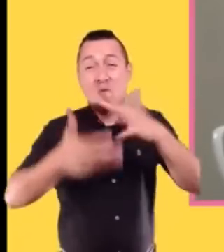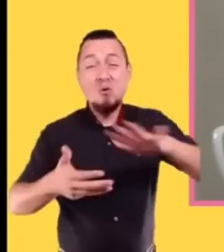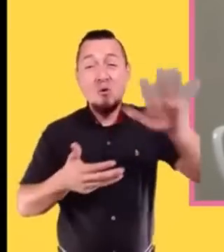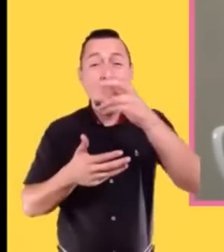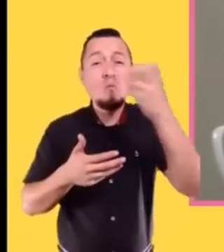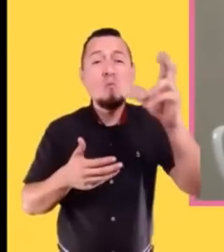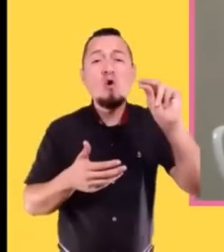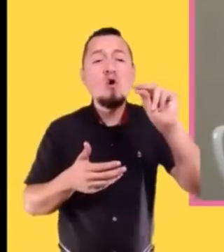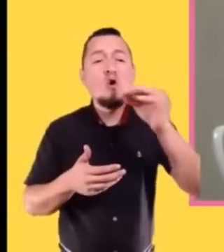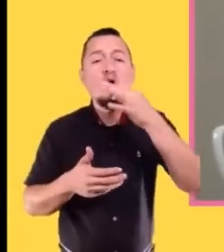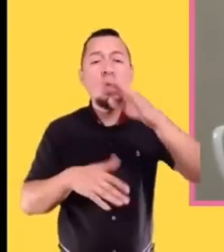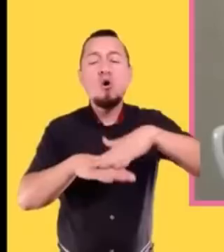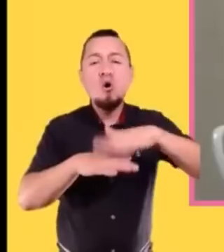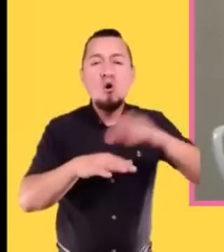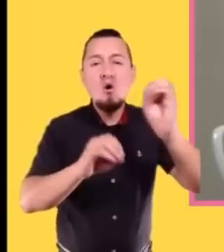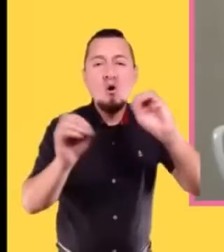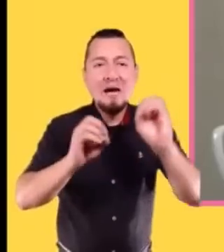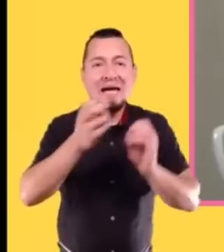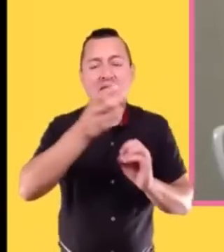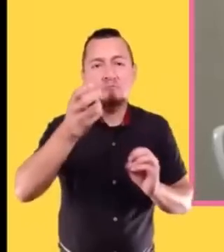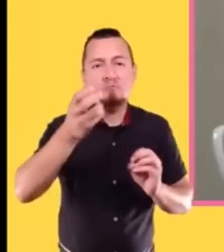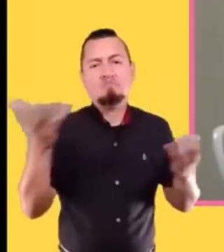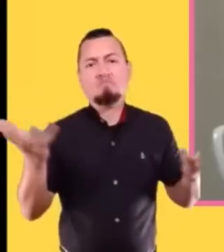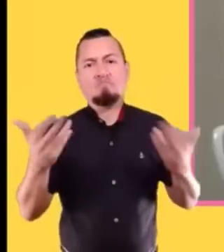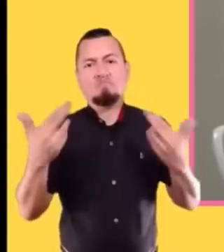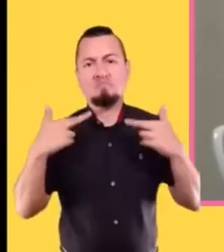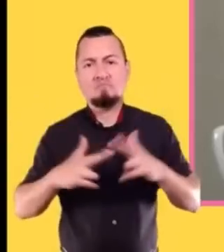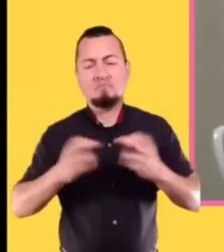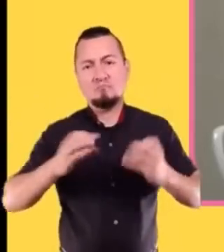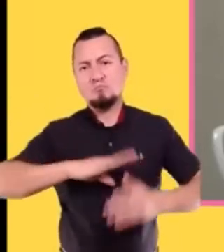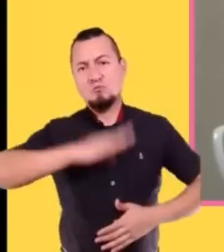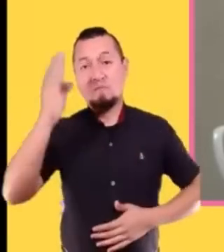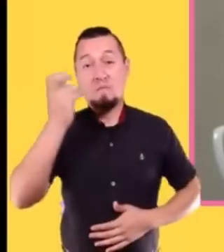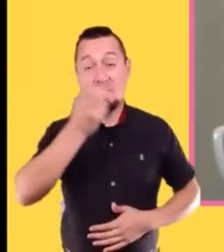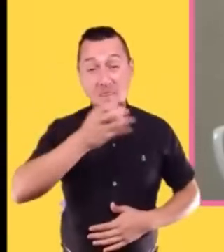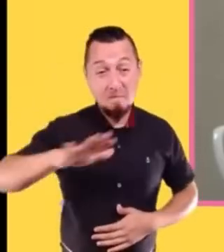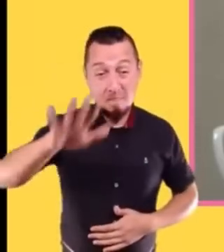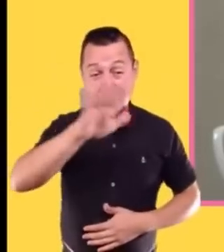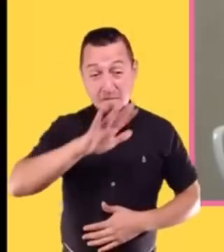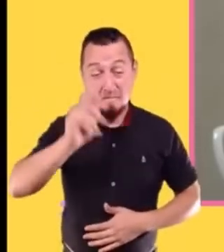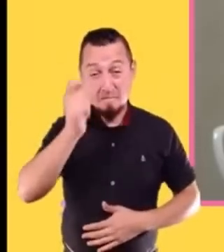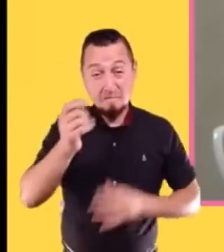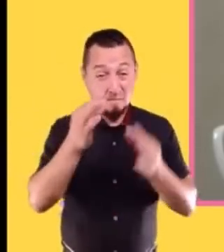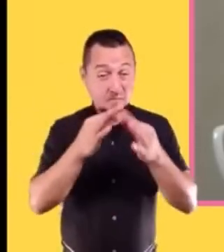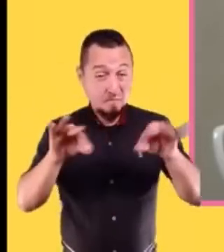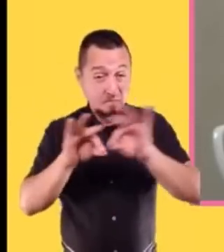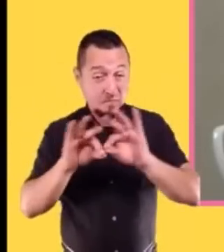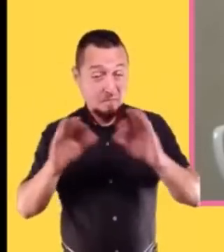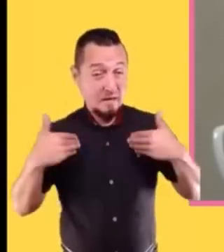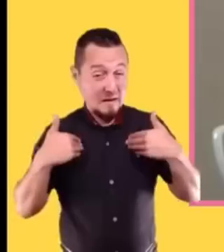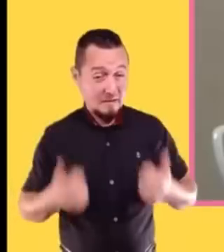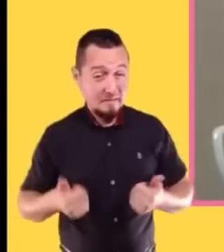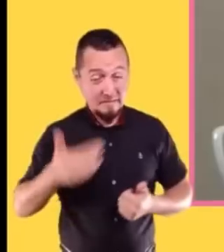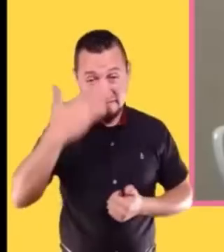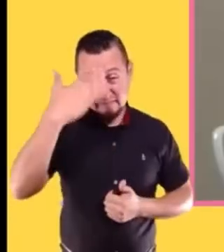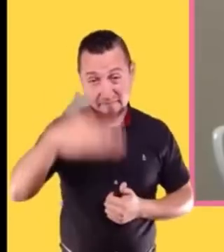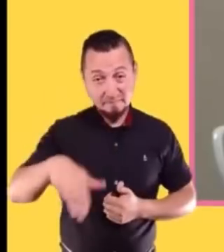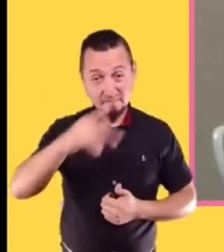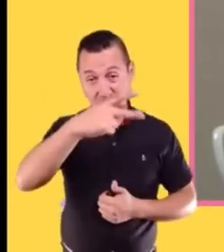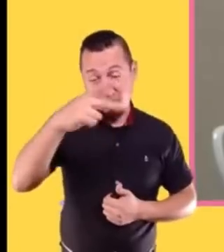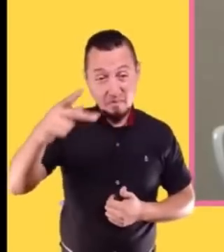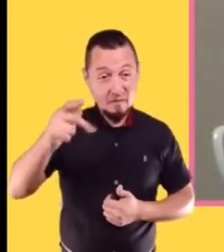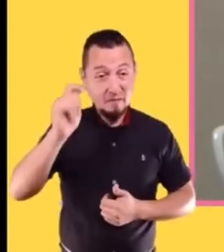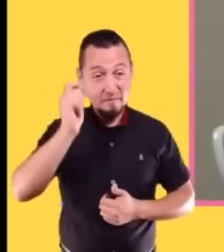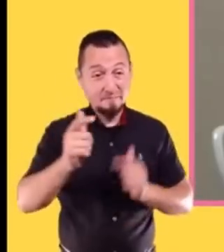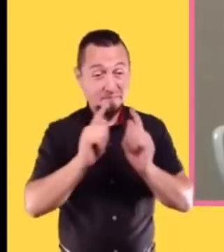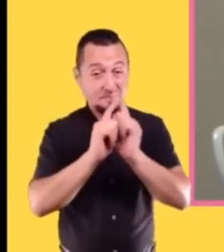muy importante recalcar que lo que está en disputa no es el contenido. Eso es muy importante que la gente lo sepa. Lo que se está resolviendo no es si los libros de texto están